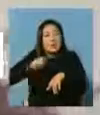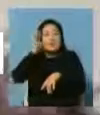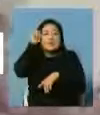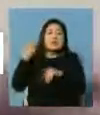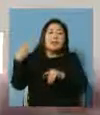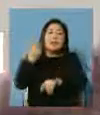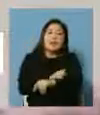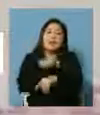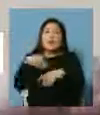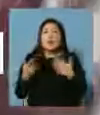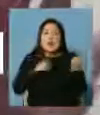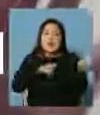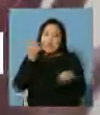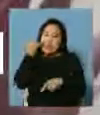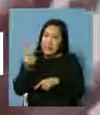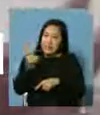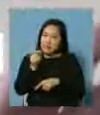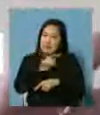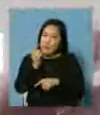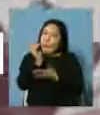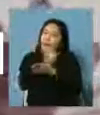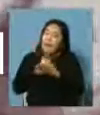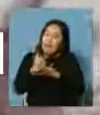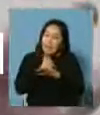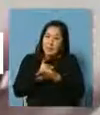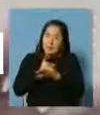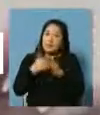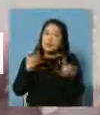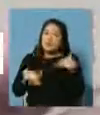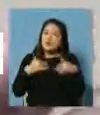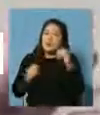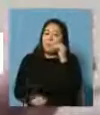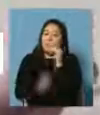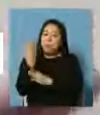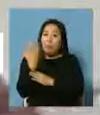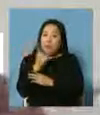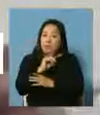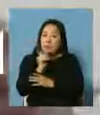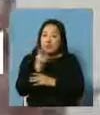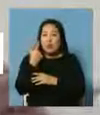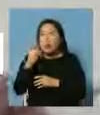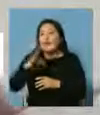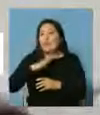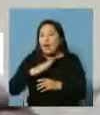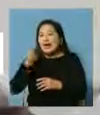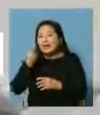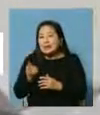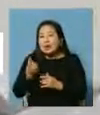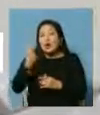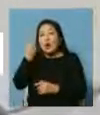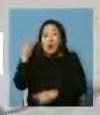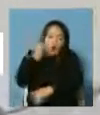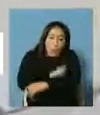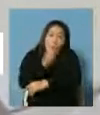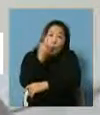de que la vacuna va a estar ya, hay que esperar. No es una cosa instantánea. Bien. Porque aparte hay que probar si tiene que ser una